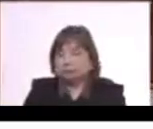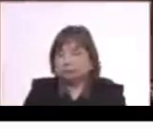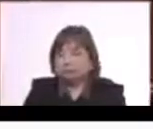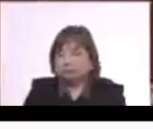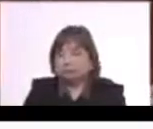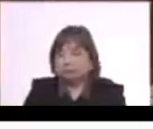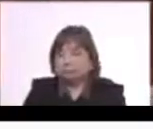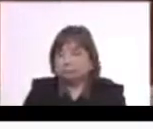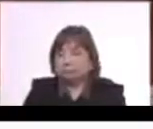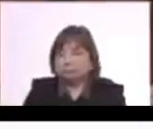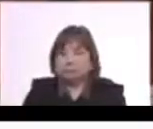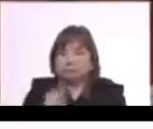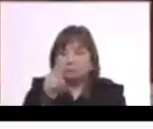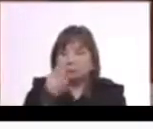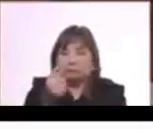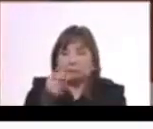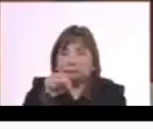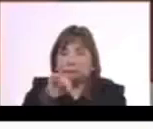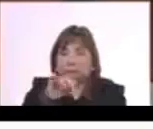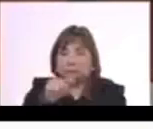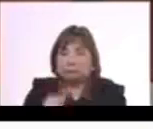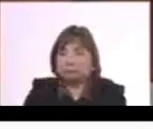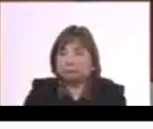Ramírez García Tania.